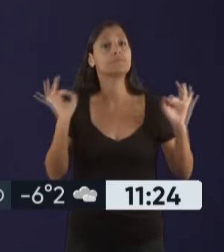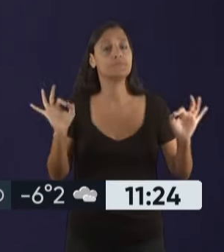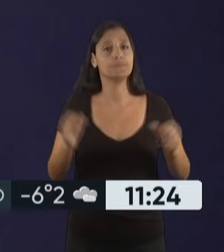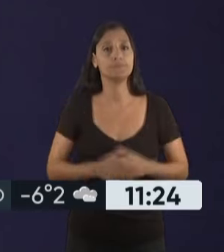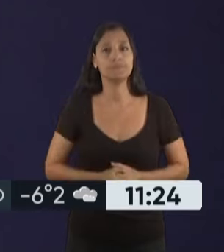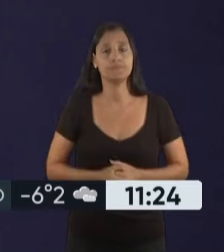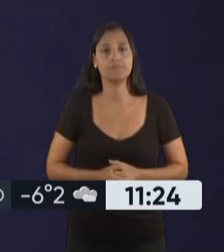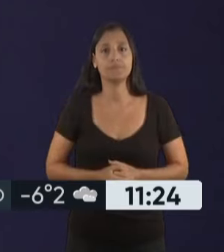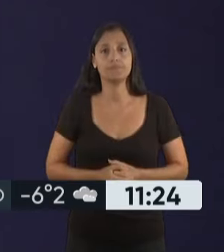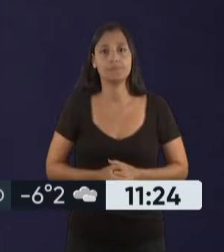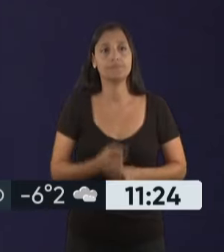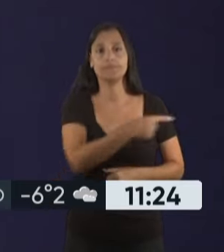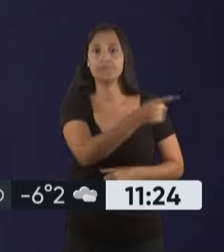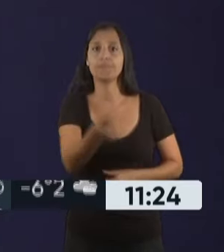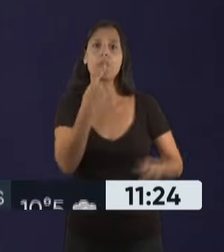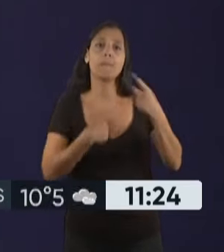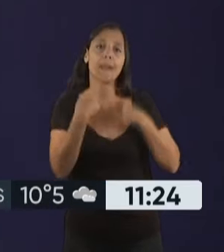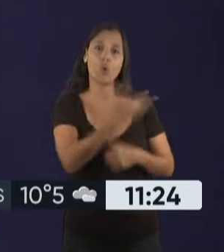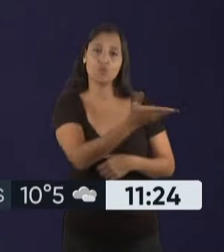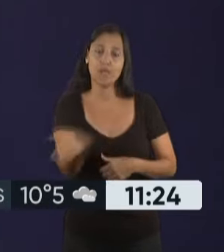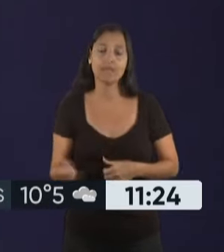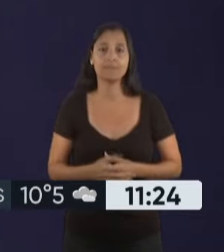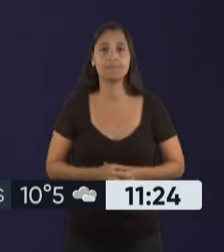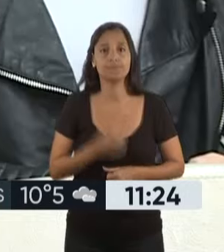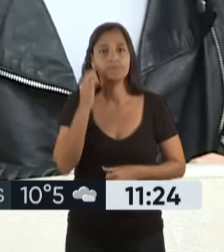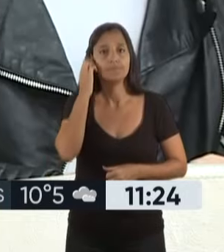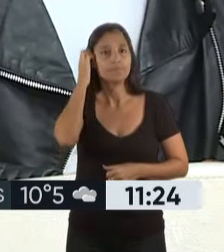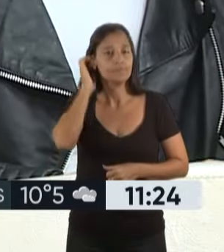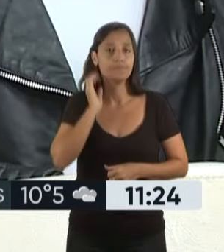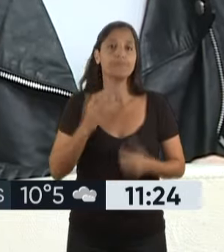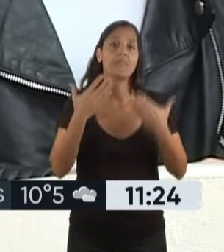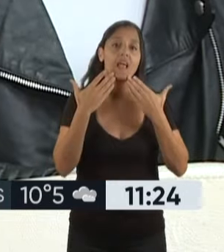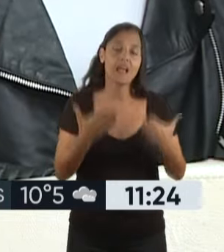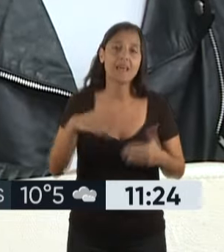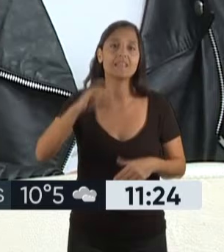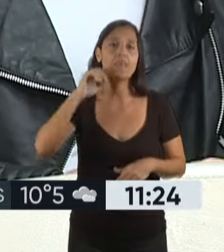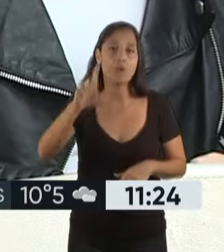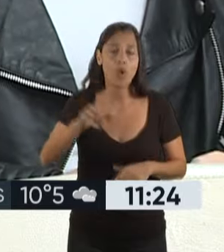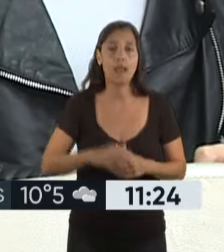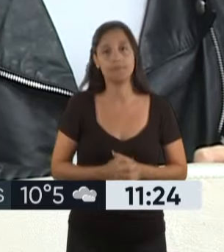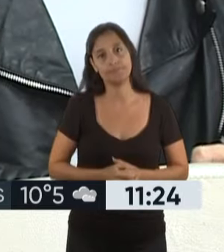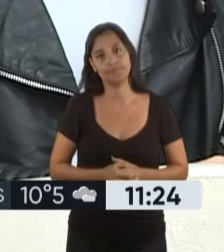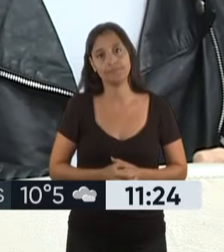he concluido los escucho Atentamente eh Gracias Manuel